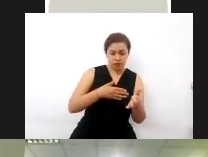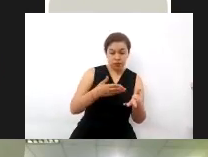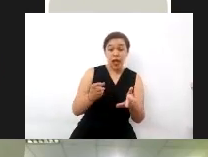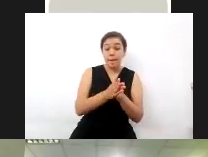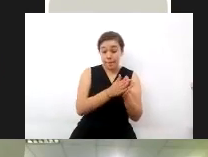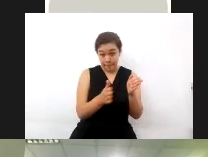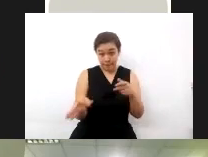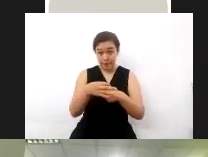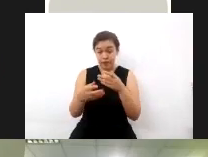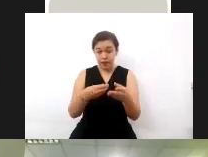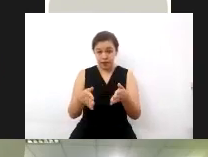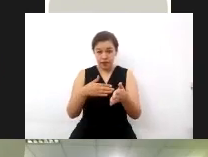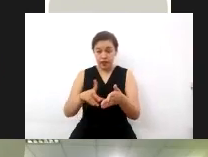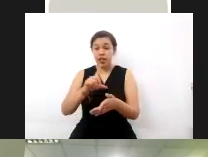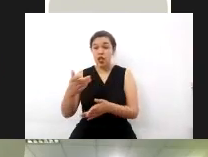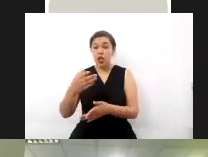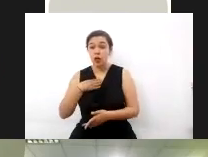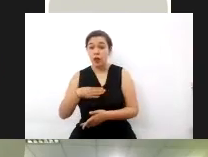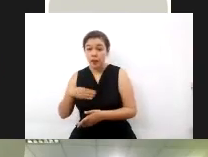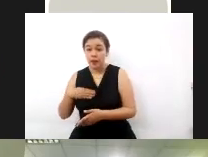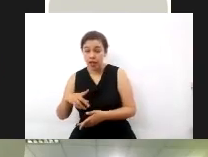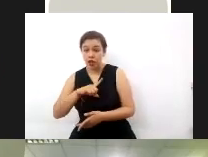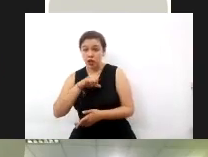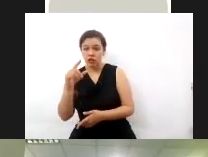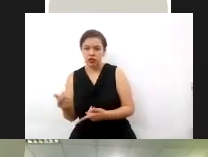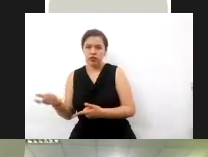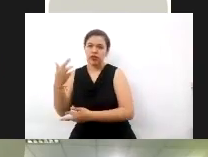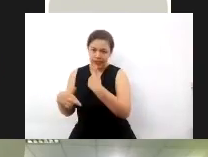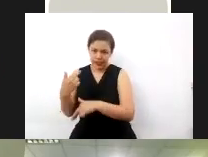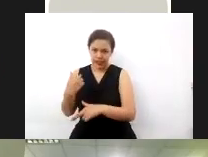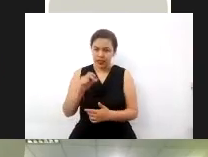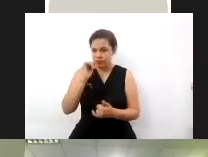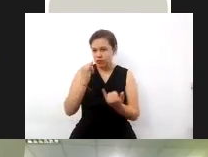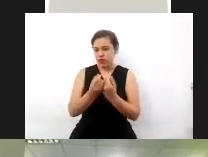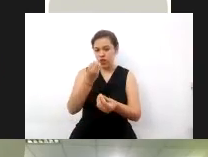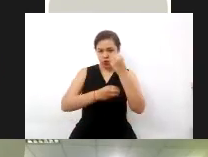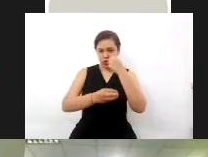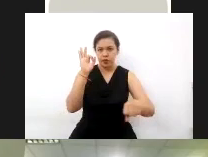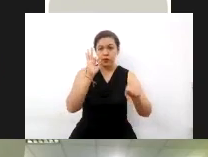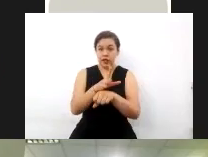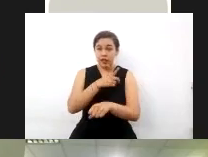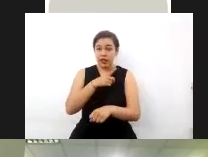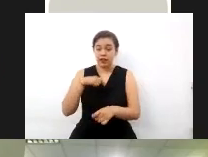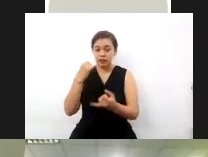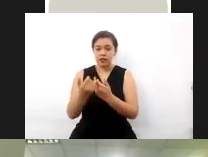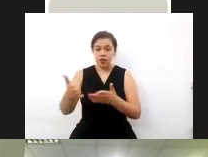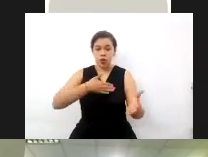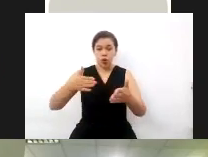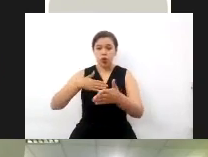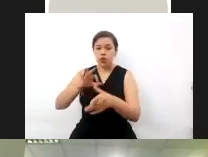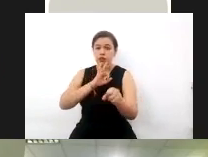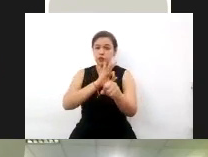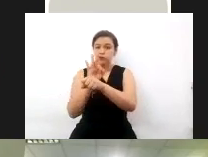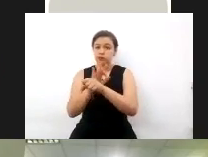después de ir al baño y a la interrupción de esta. Hay que proteger los alimentos y todas las áreas de cocina. Esto